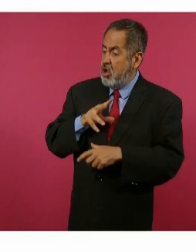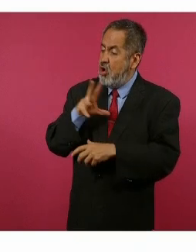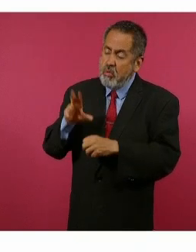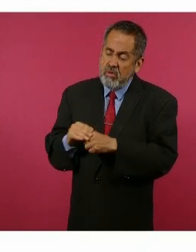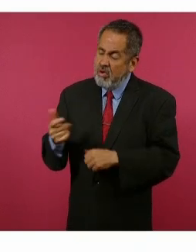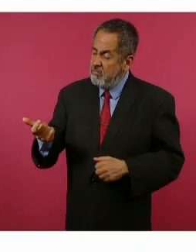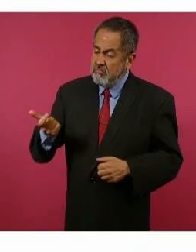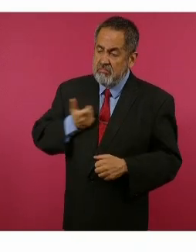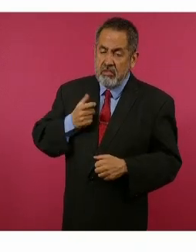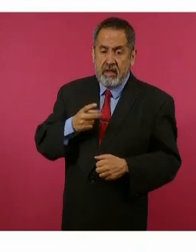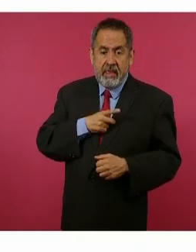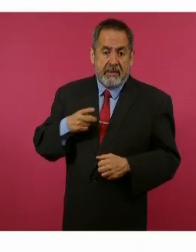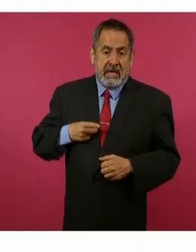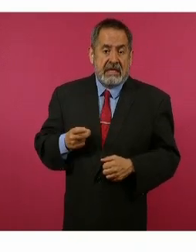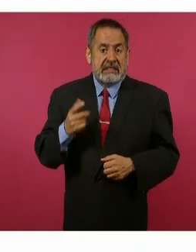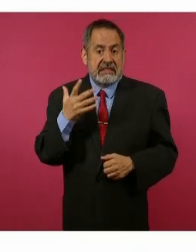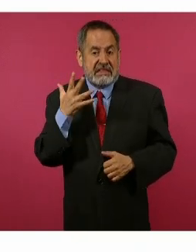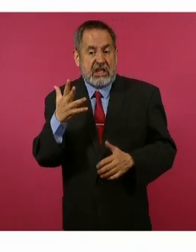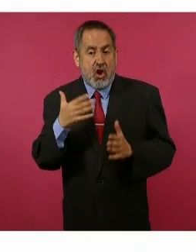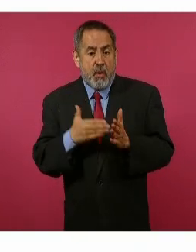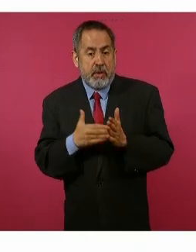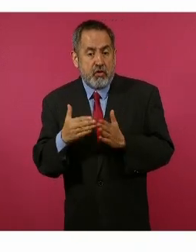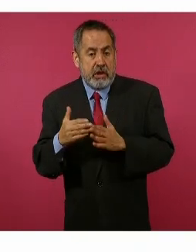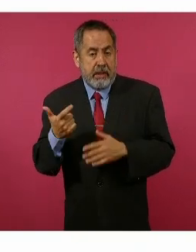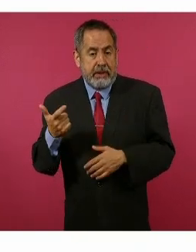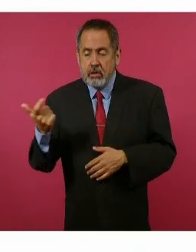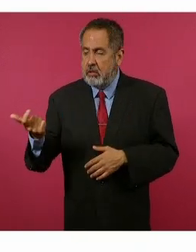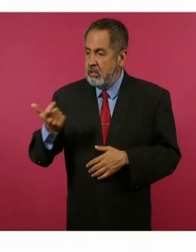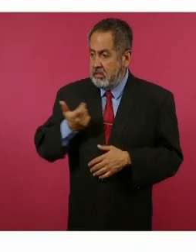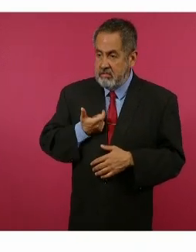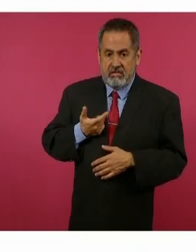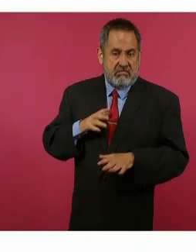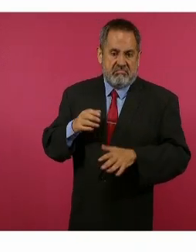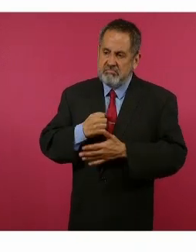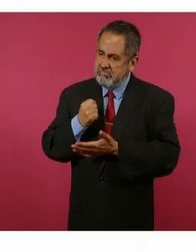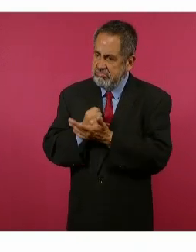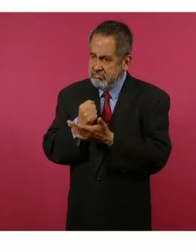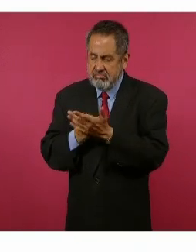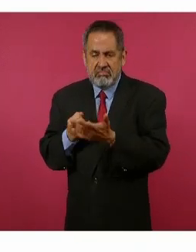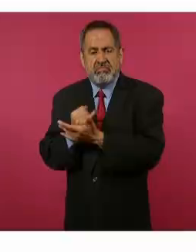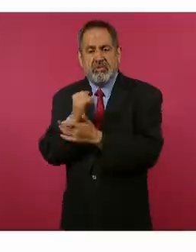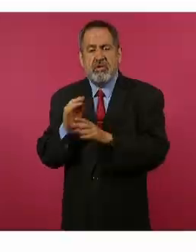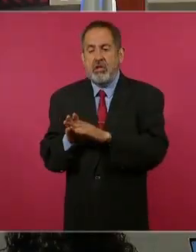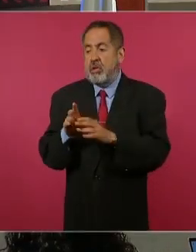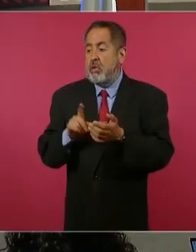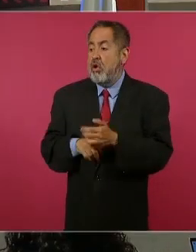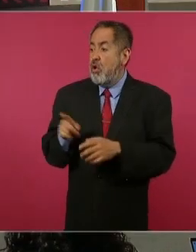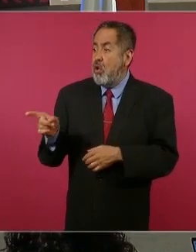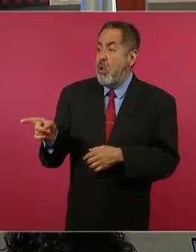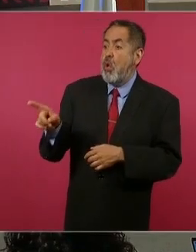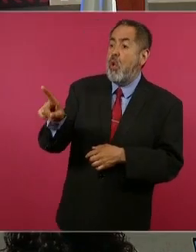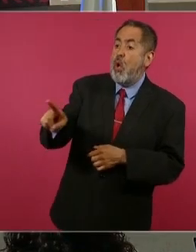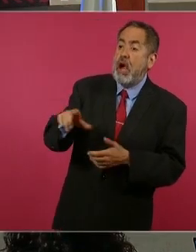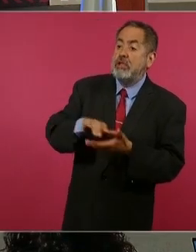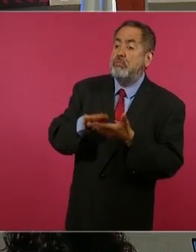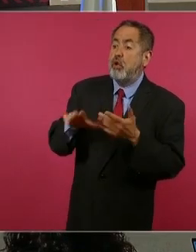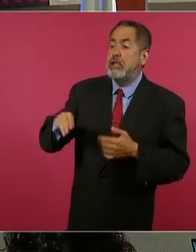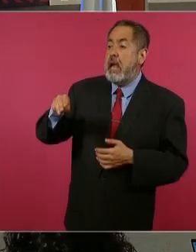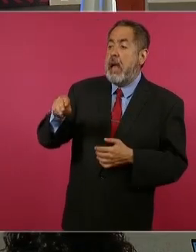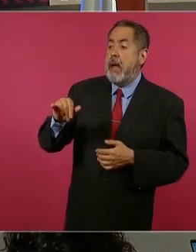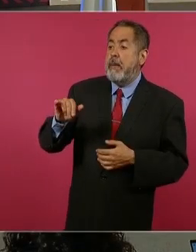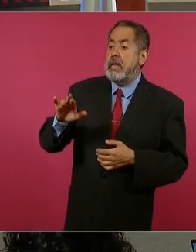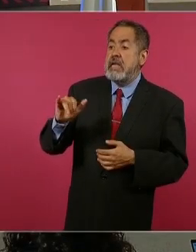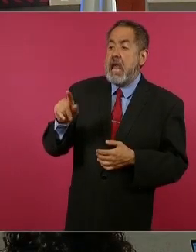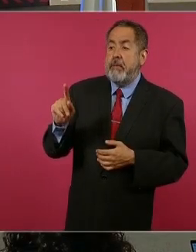cinco millones de pesos. Además, le exigió que mantuviera a su esposa Miriam Manuela